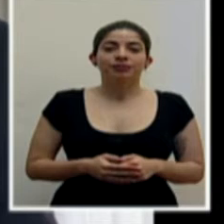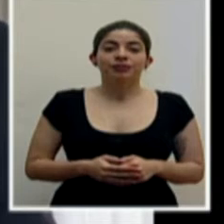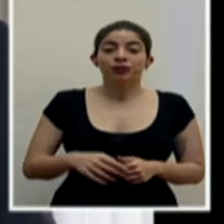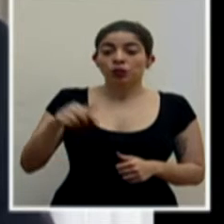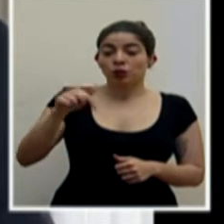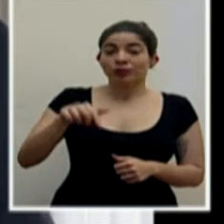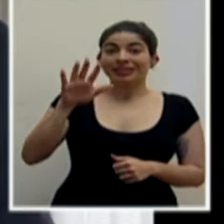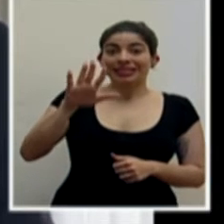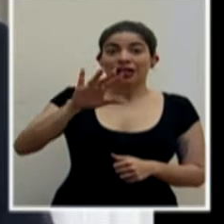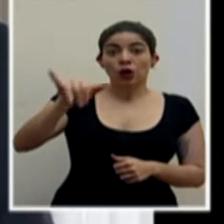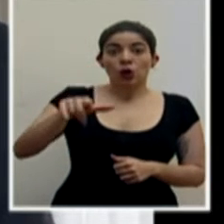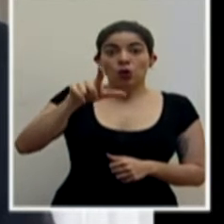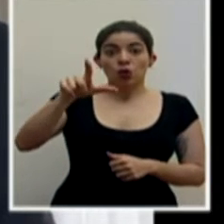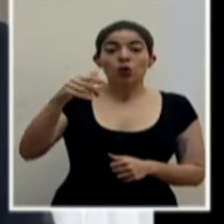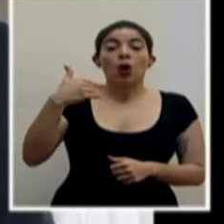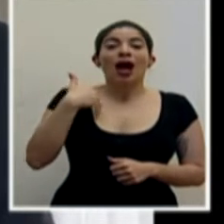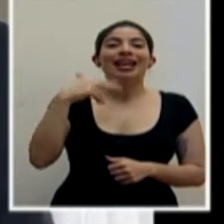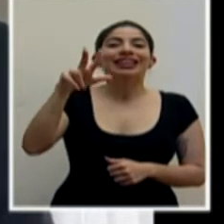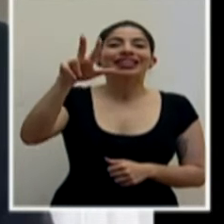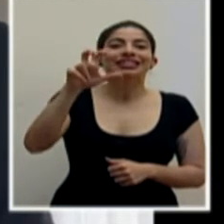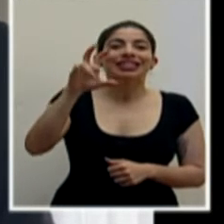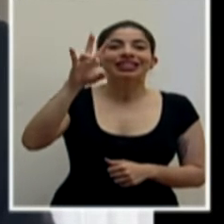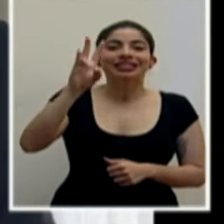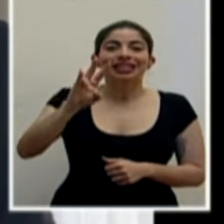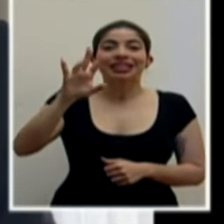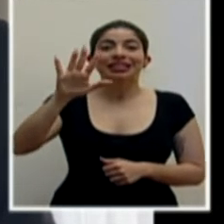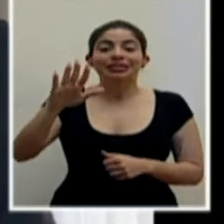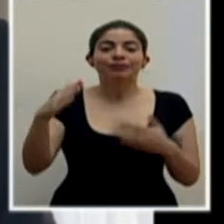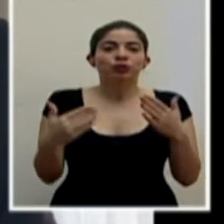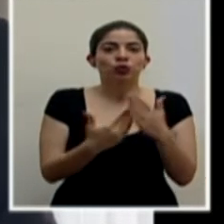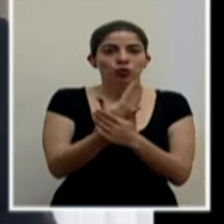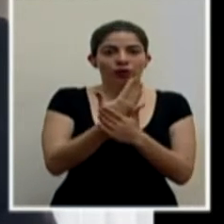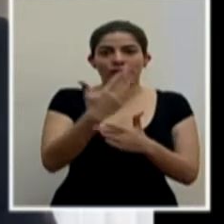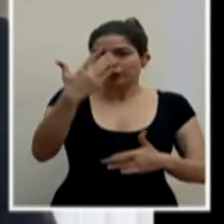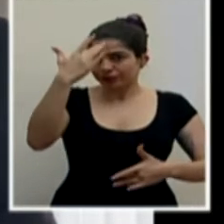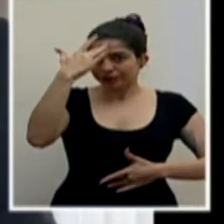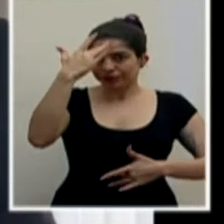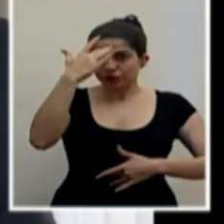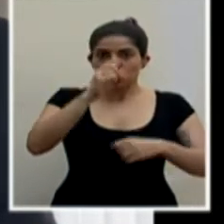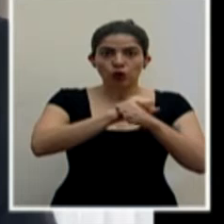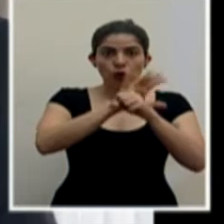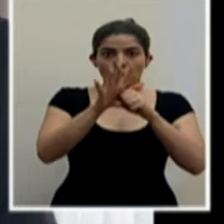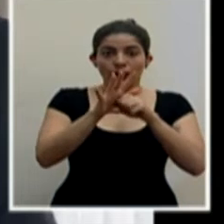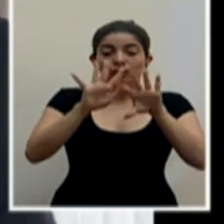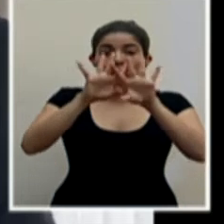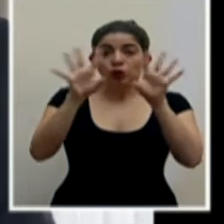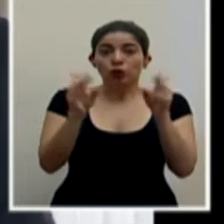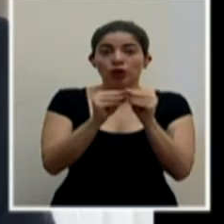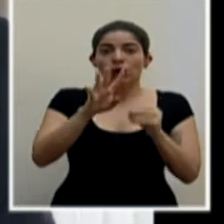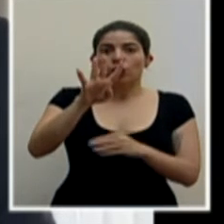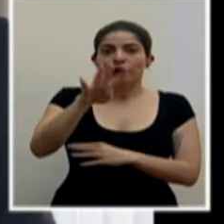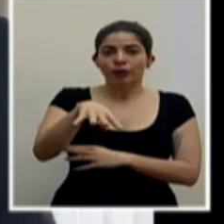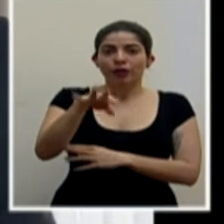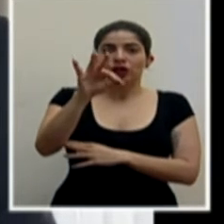Al 5 de julio se registran 375 nuevos casos de COVID-19 para un total de